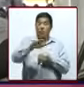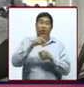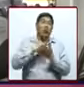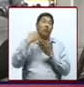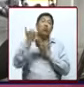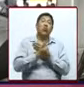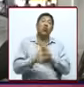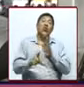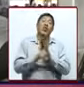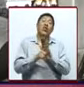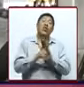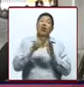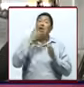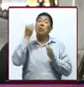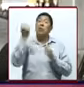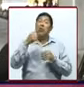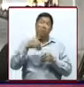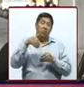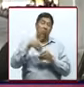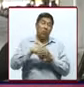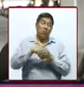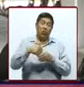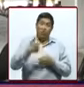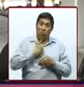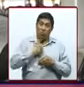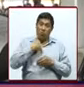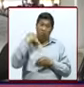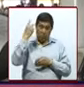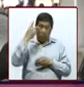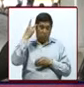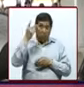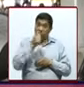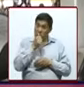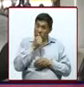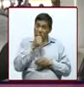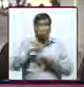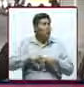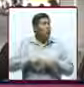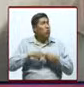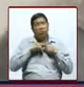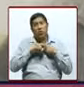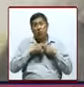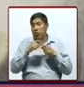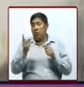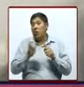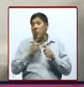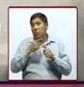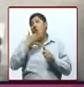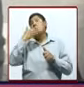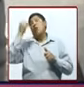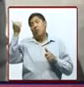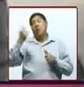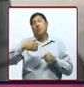para suspender las elecciones primarias y dar prioridad a las elecciones judiciales.